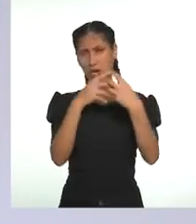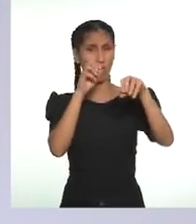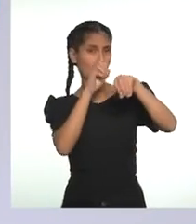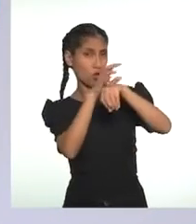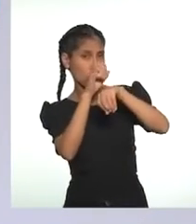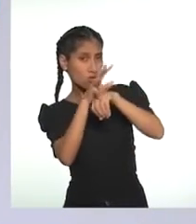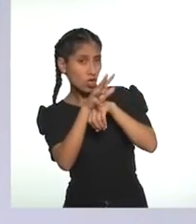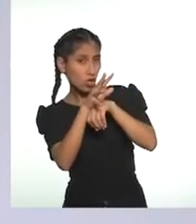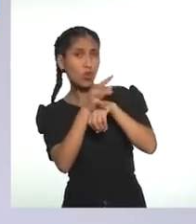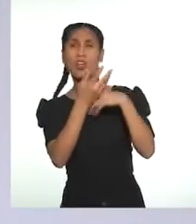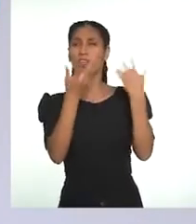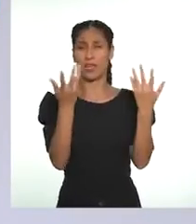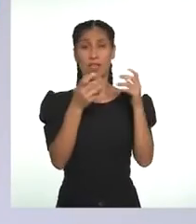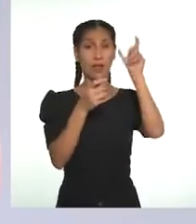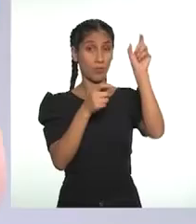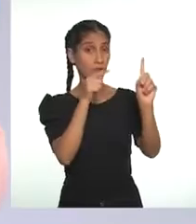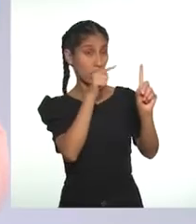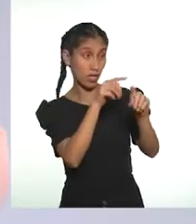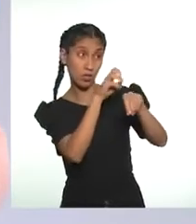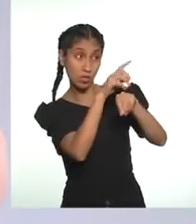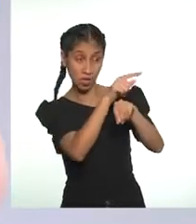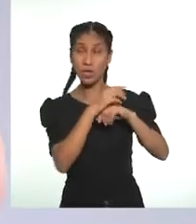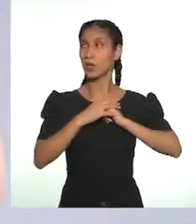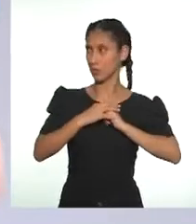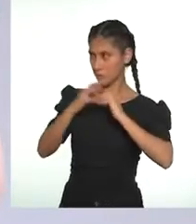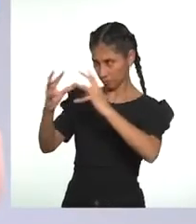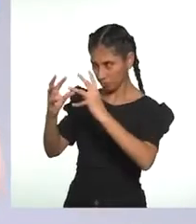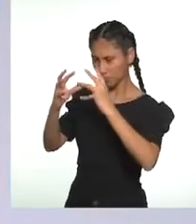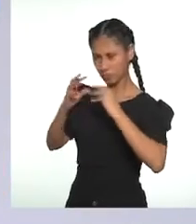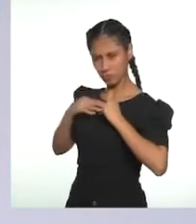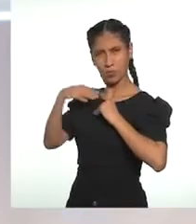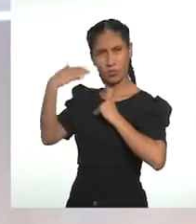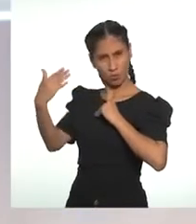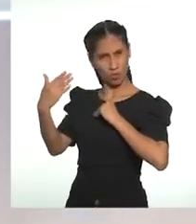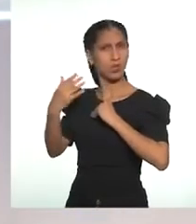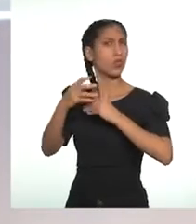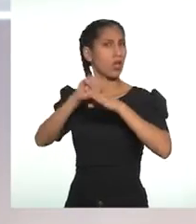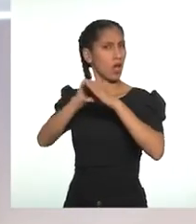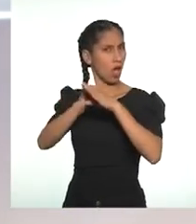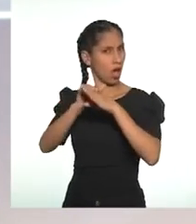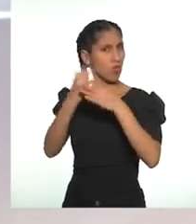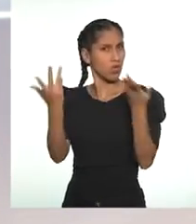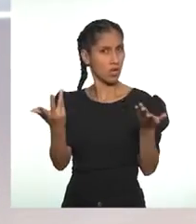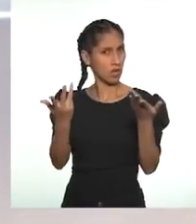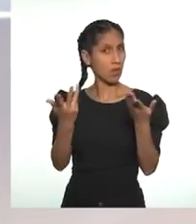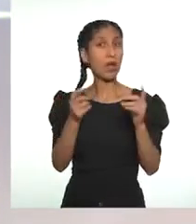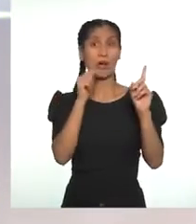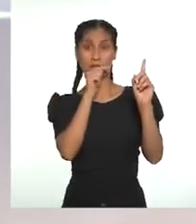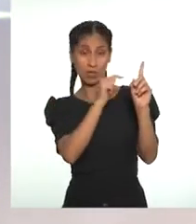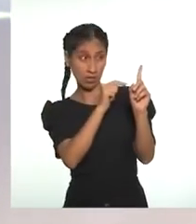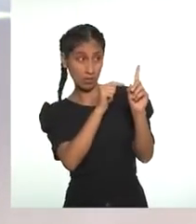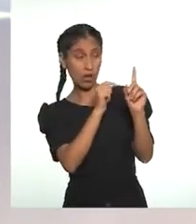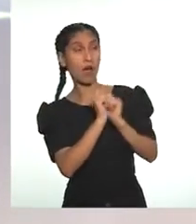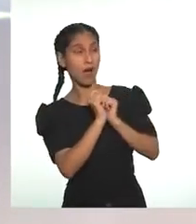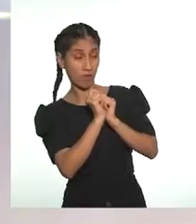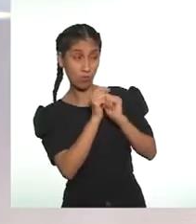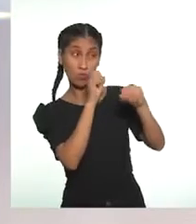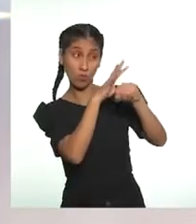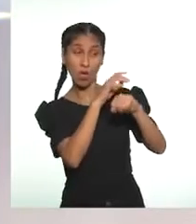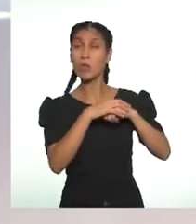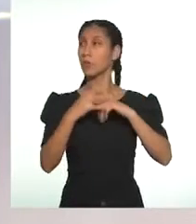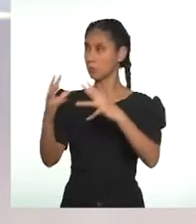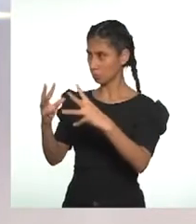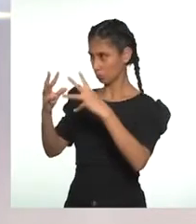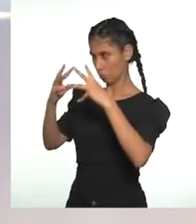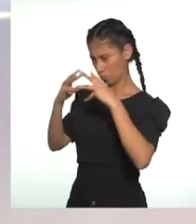consejos, es decir, acciones que se busca que la otra persona realice, y se debe considerar que la finalidad es que la persona